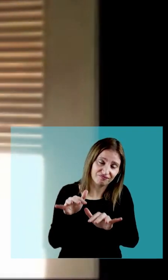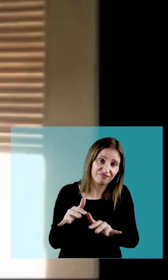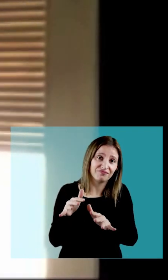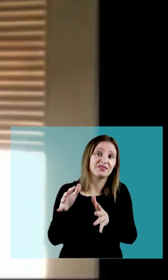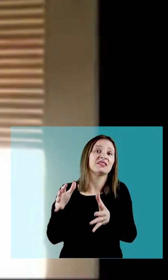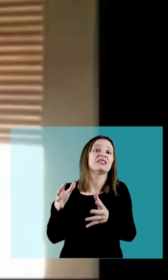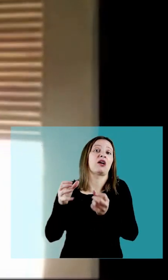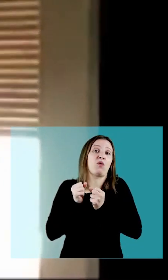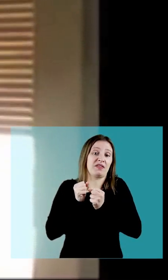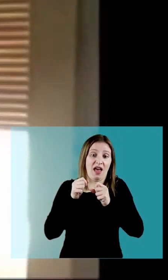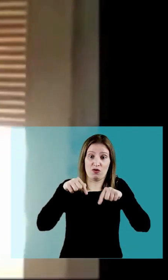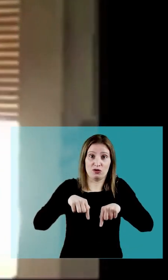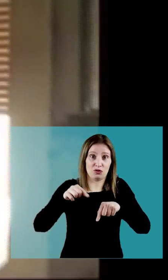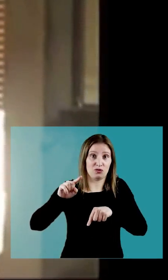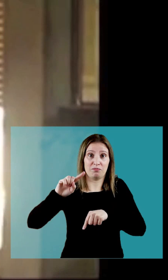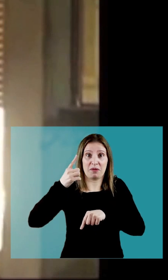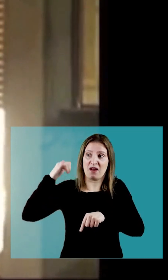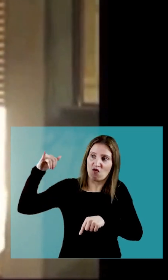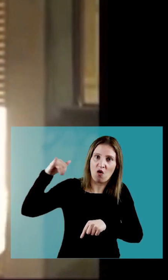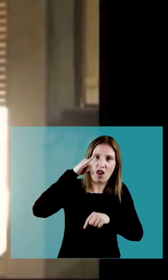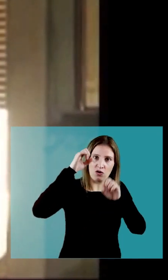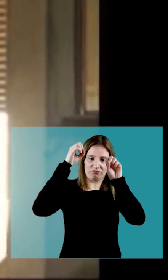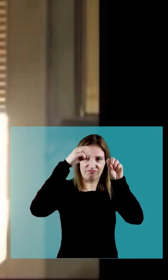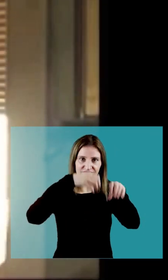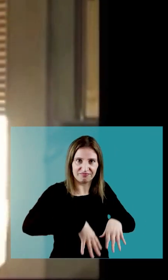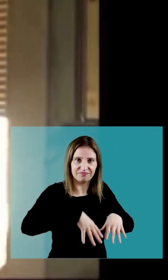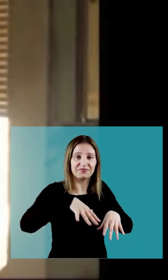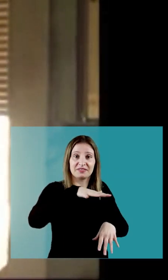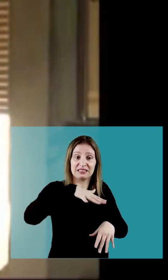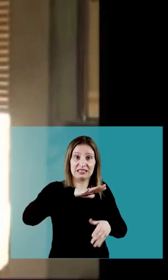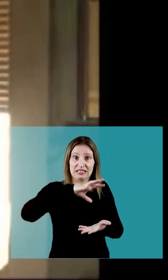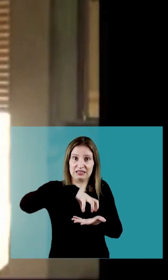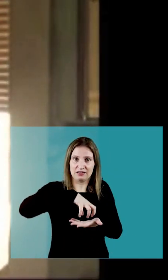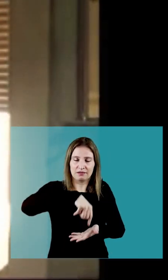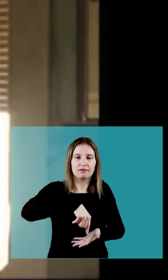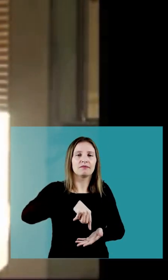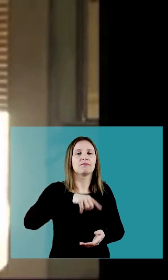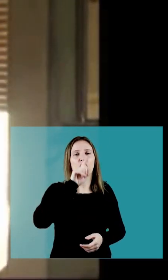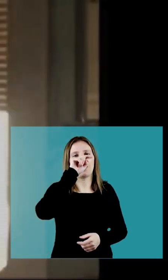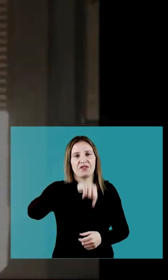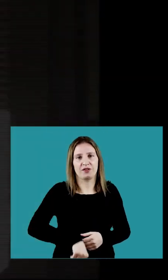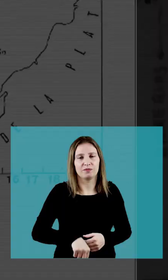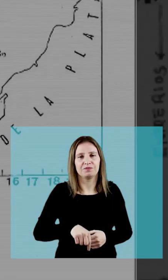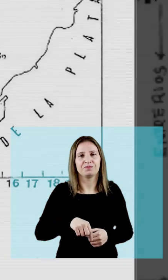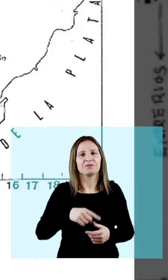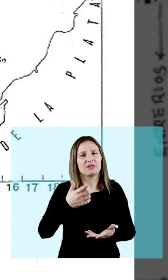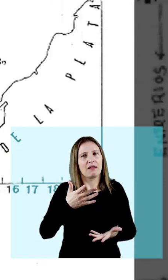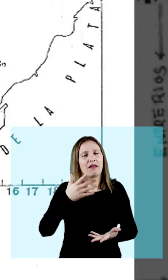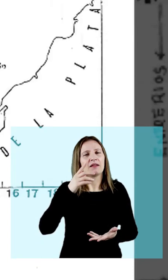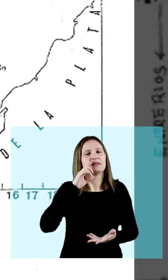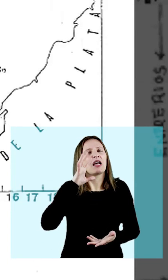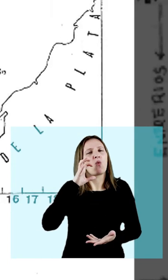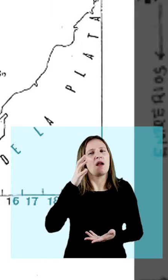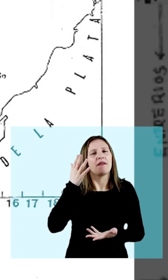secuestrados en el primer vuelo y desde allí los traen a Montevideo. En general lo recuerdan como